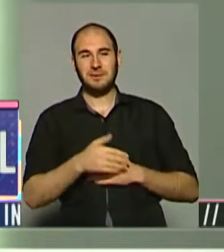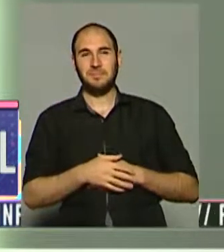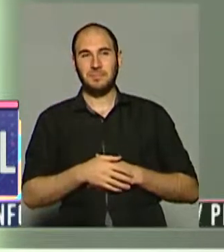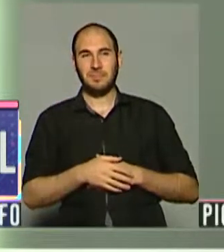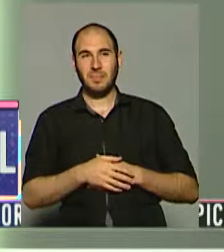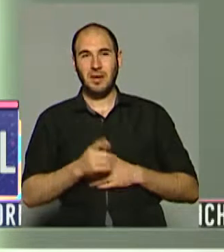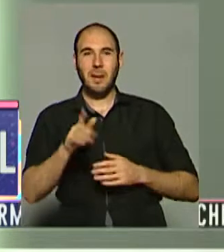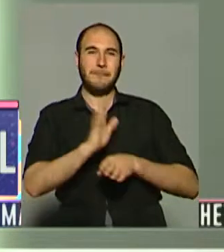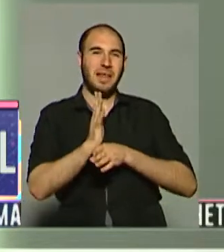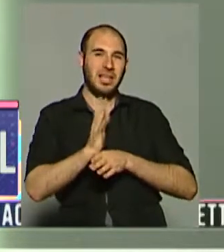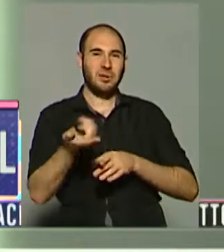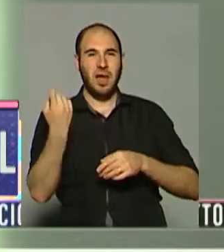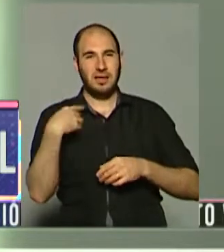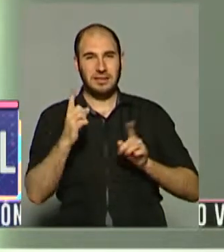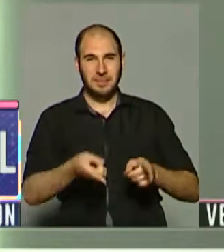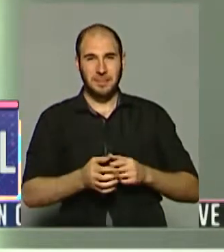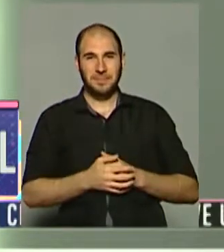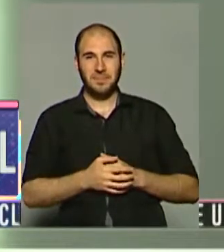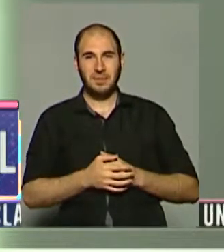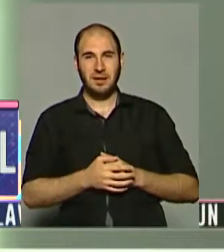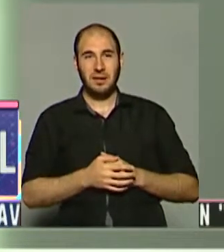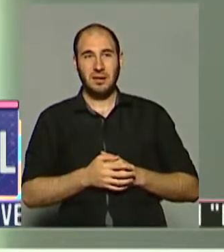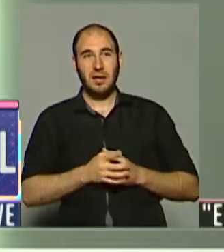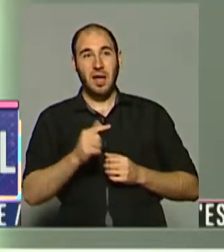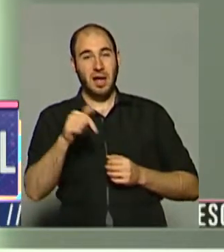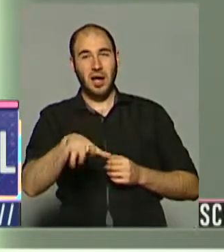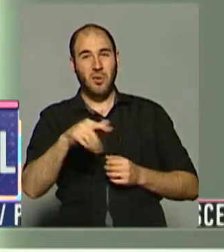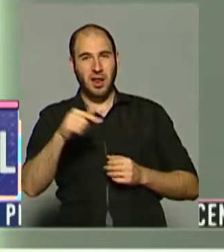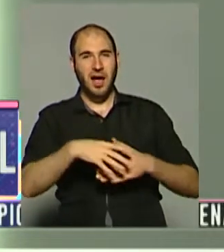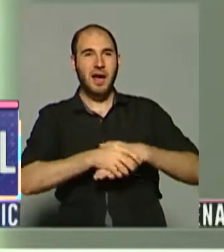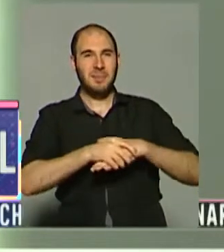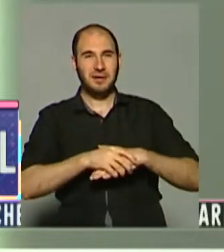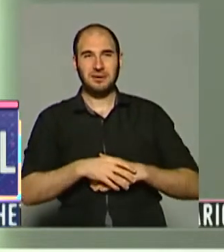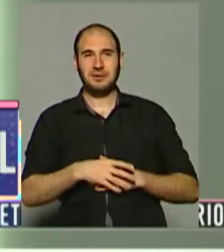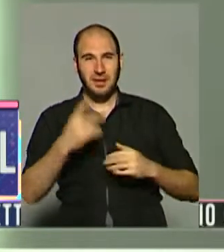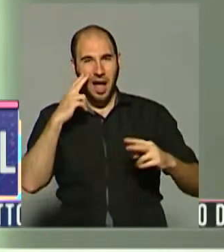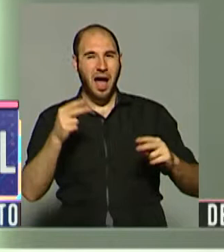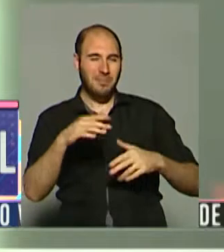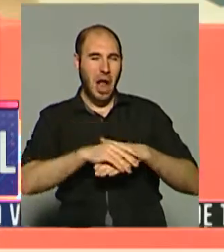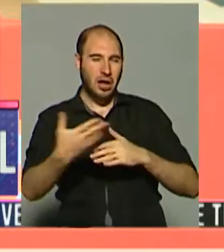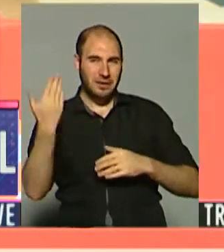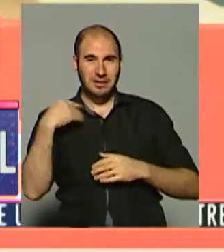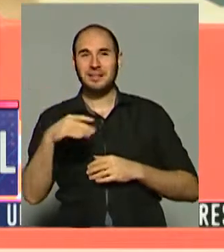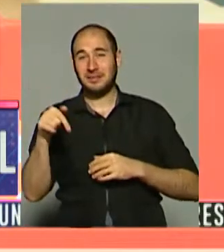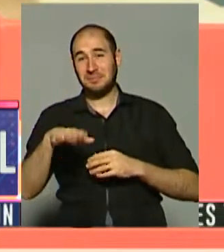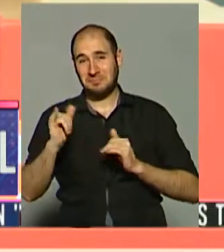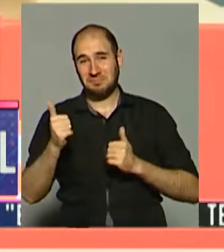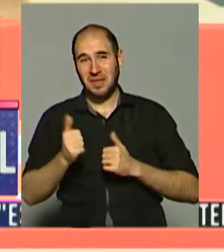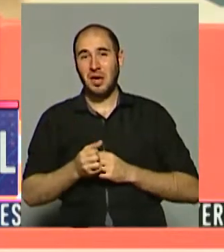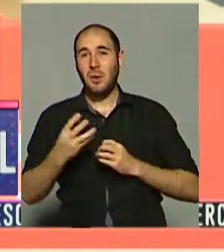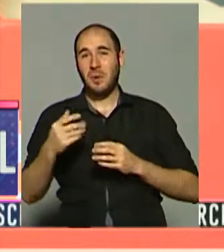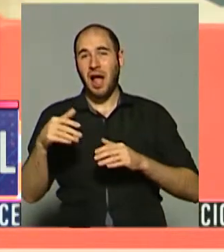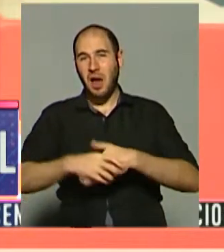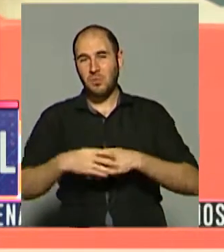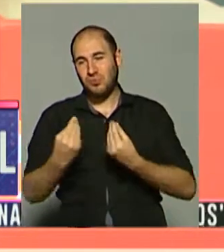por nuestra película alguna vez. Y claro. Aquí hay un lugar de amigos, además. Me encuentro con viejos amigos. De eso se trata, ¿no? Porque sí. Vamos a ser